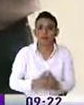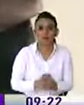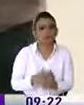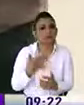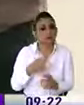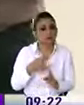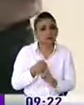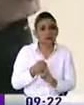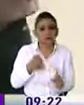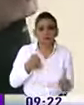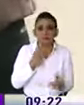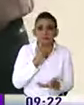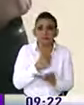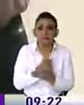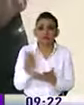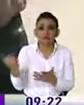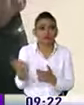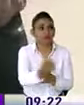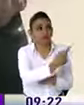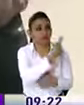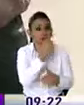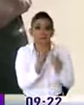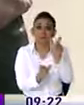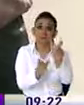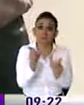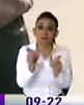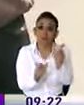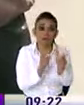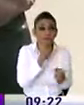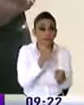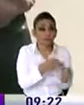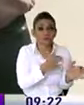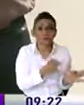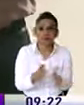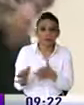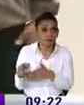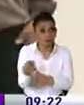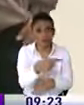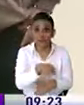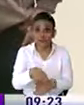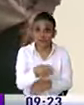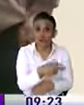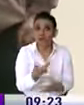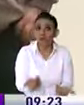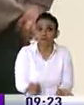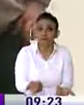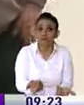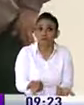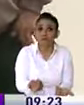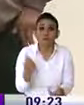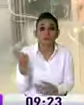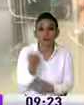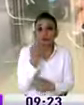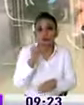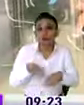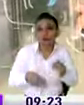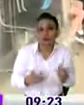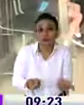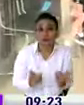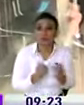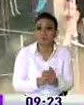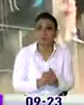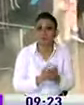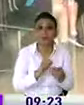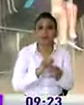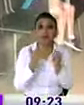demasiado porque ninguna de las personas que pasan por la diálisis pueden salir solos. El cambio de centro